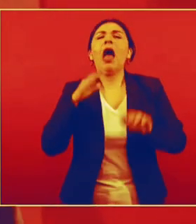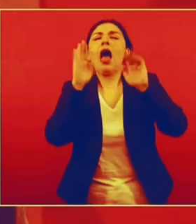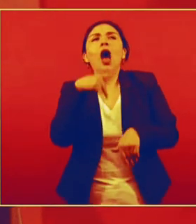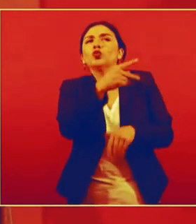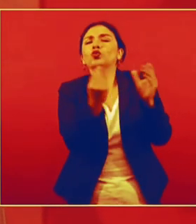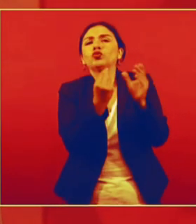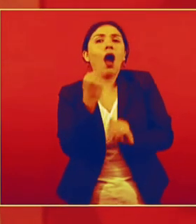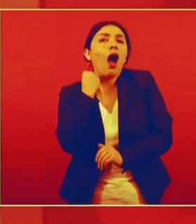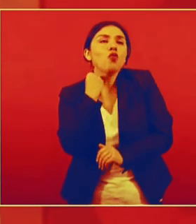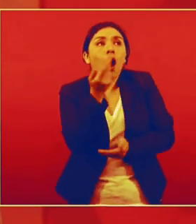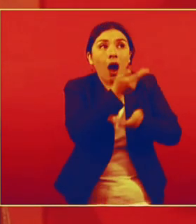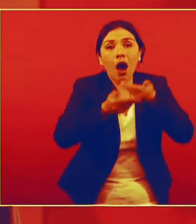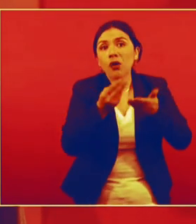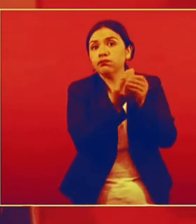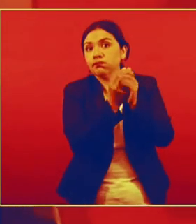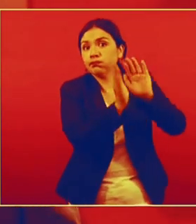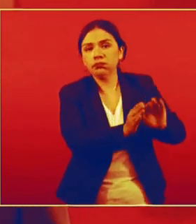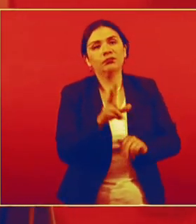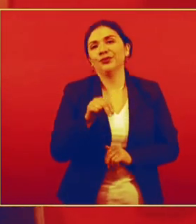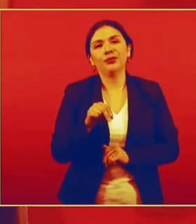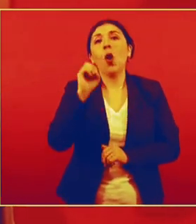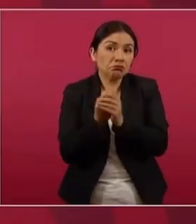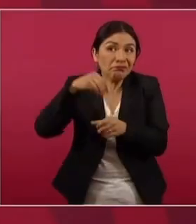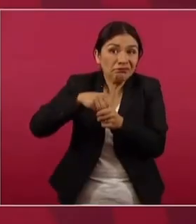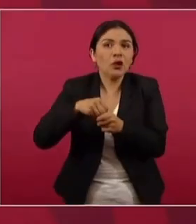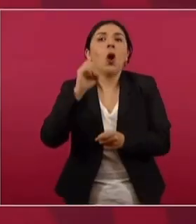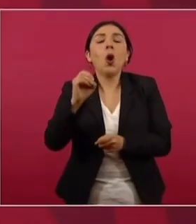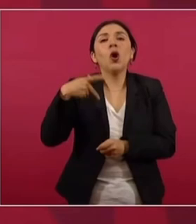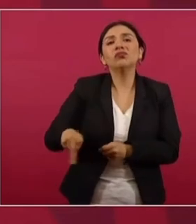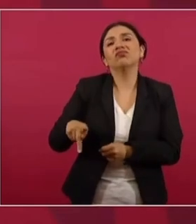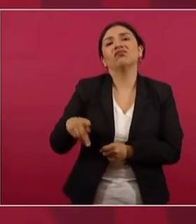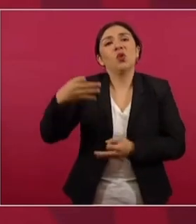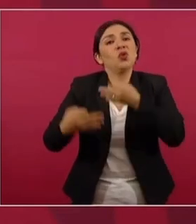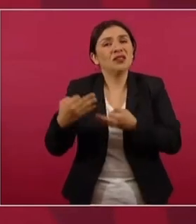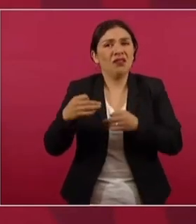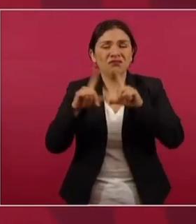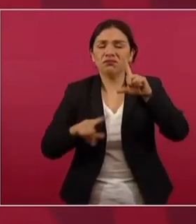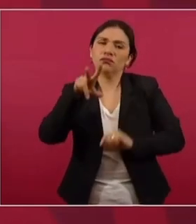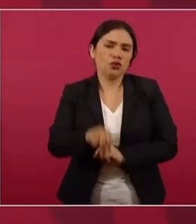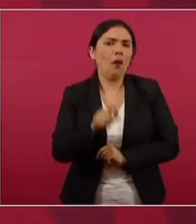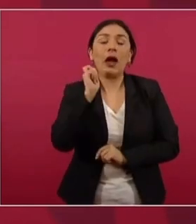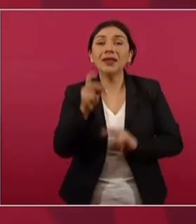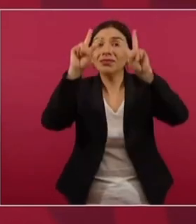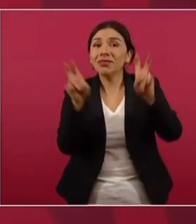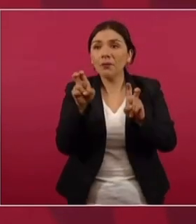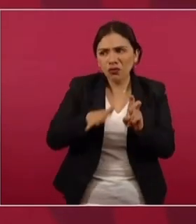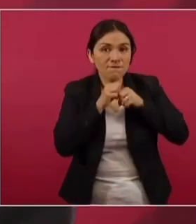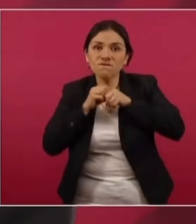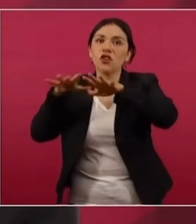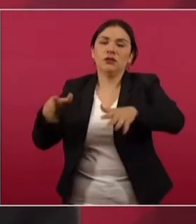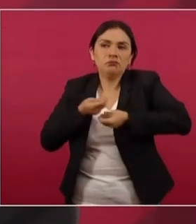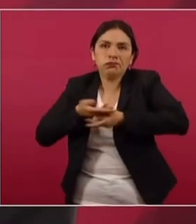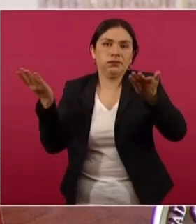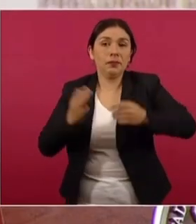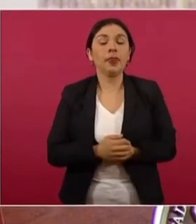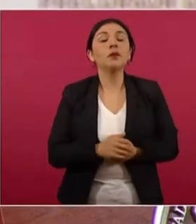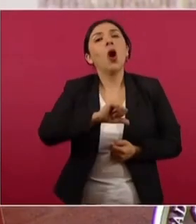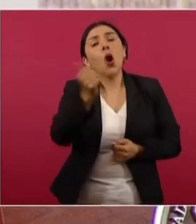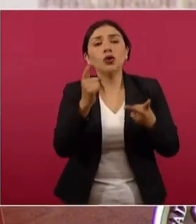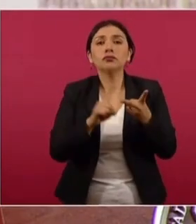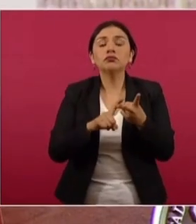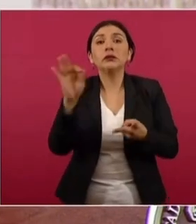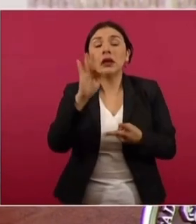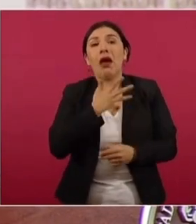de abogados o de jueces o del Poder Judicial, no. Es un asunto de interés público. Lo otro, si se va